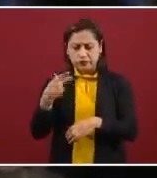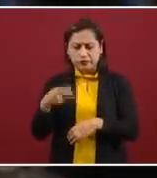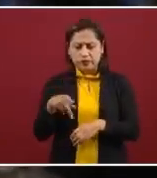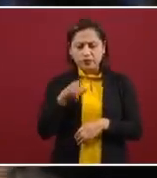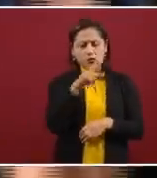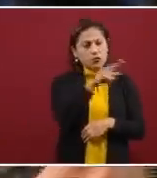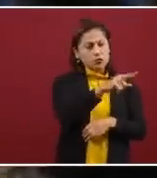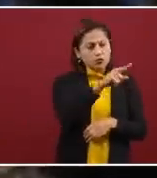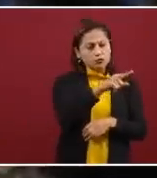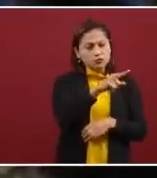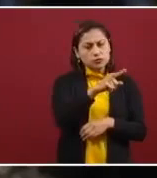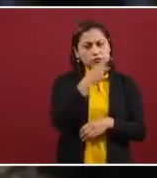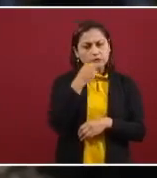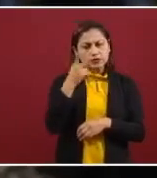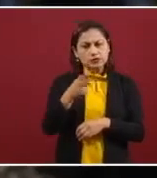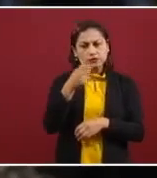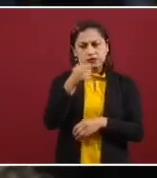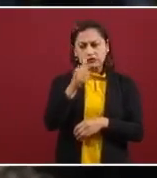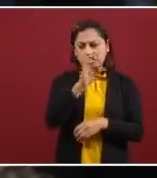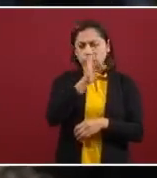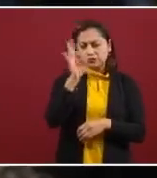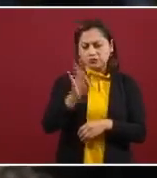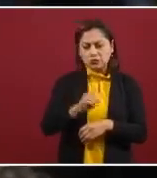la especialidad.